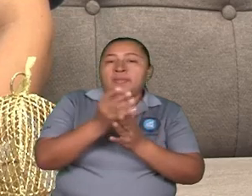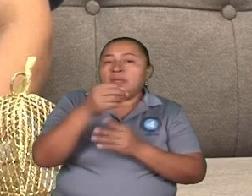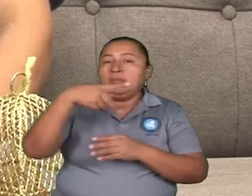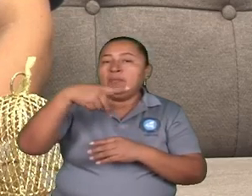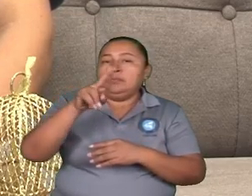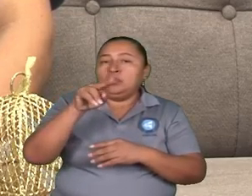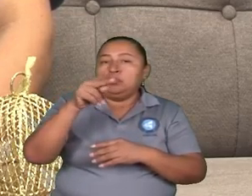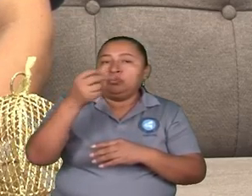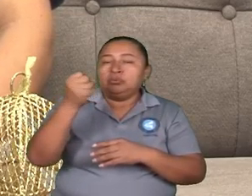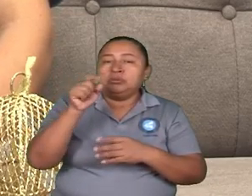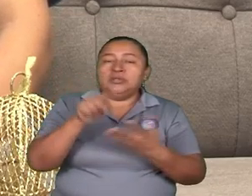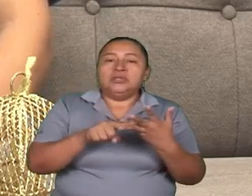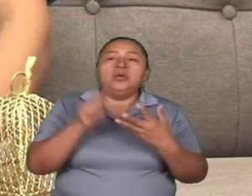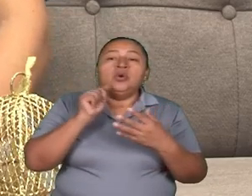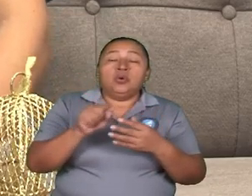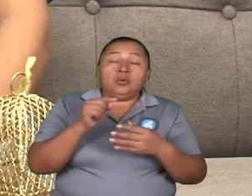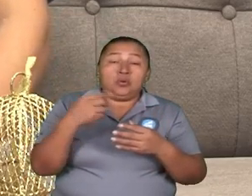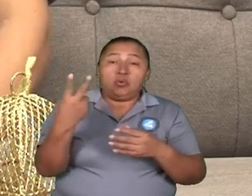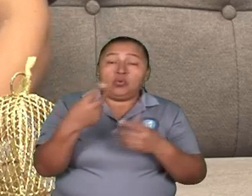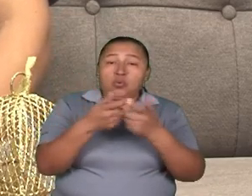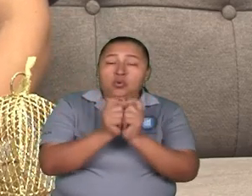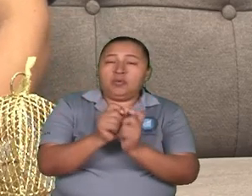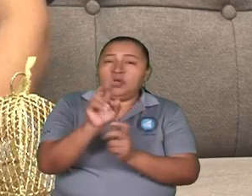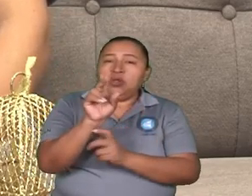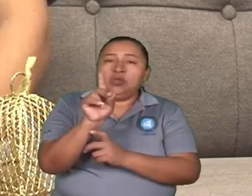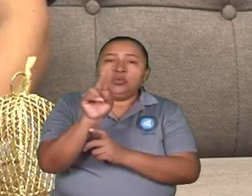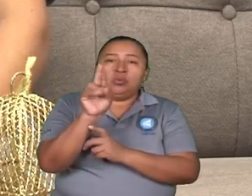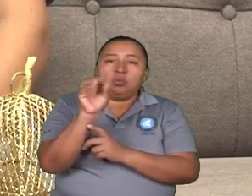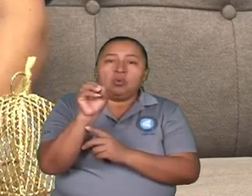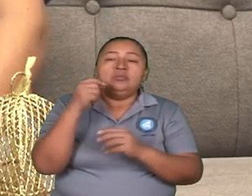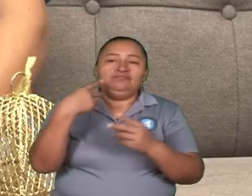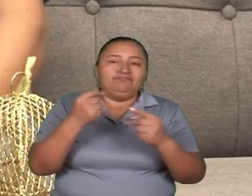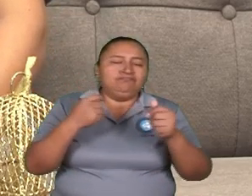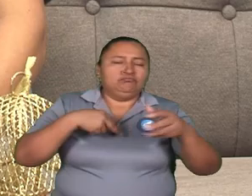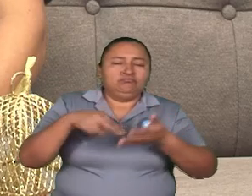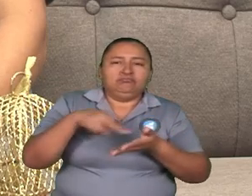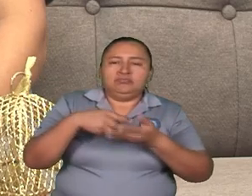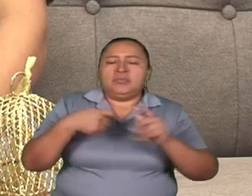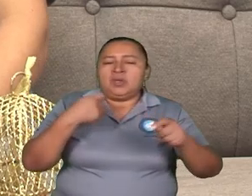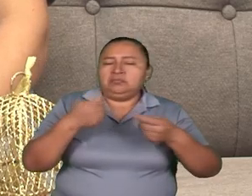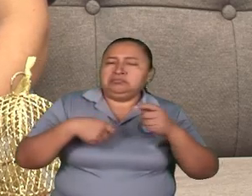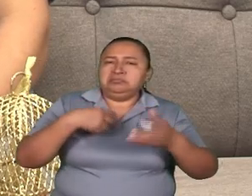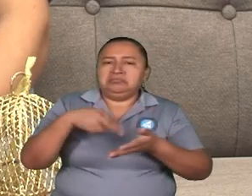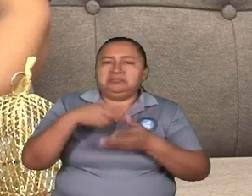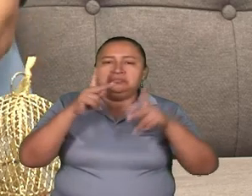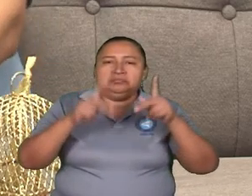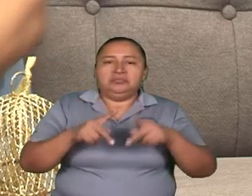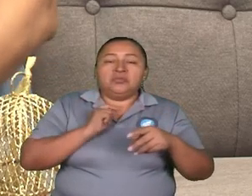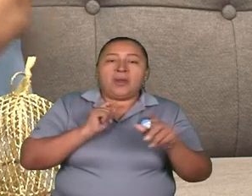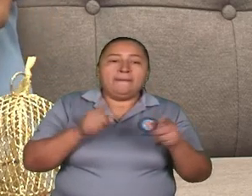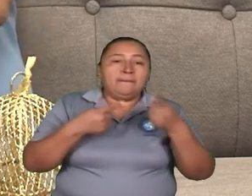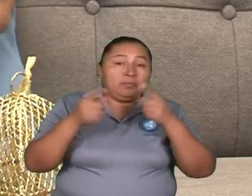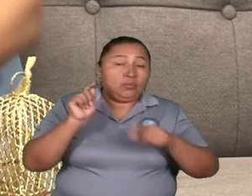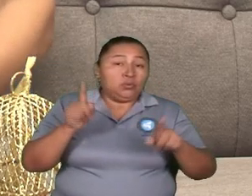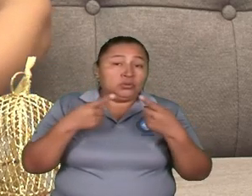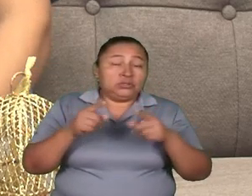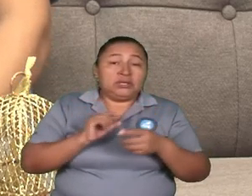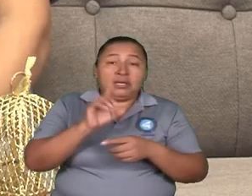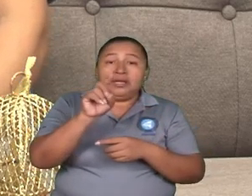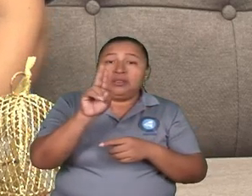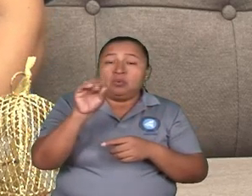teníamos también, muy visitado, desde probar un caballo bayo, gallina rellena, lomo relleno, era